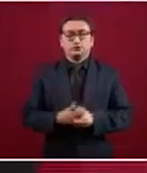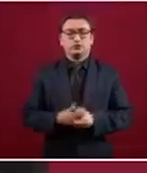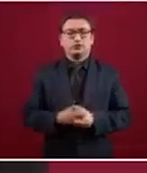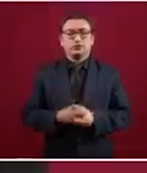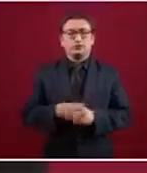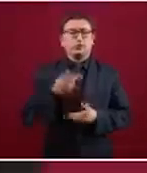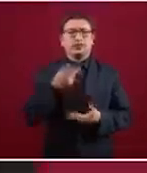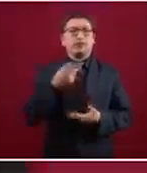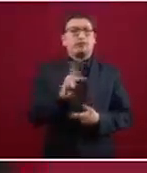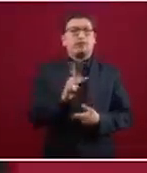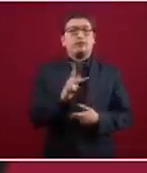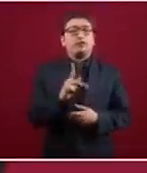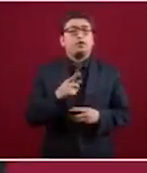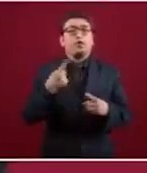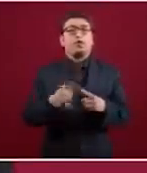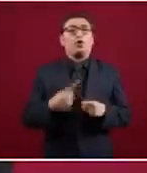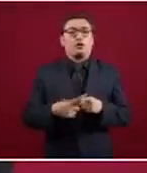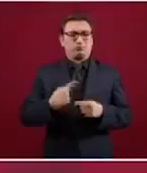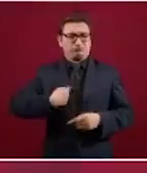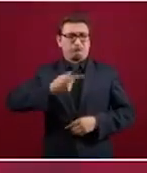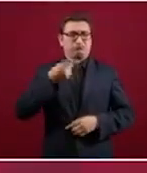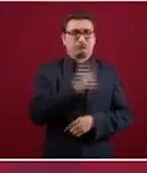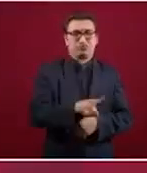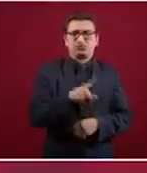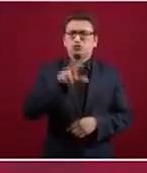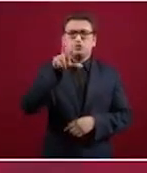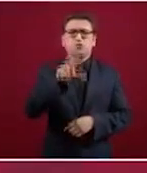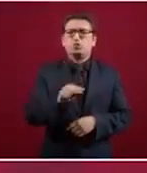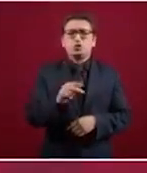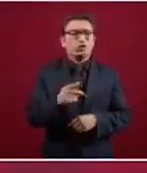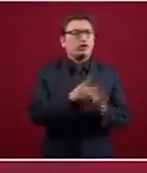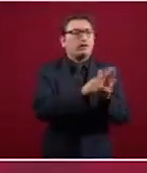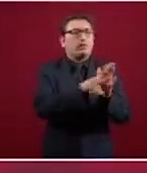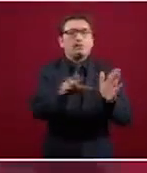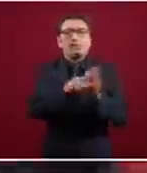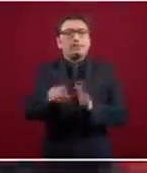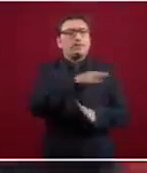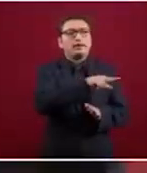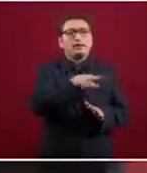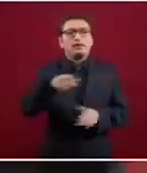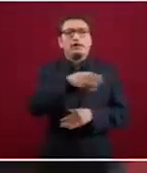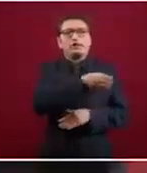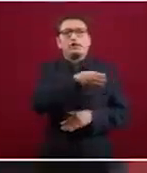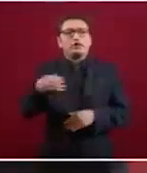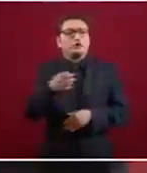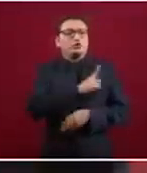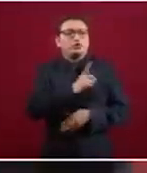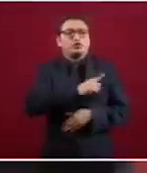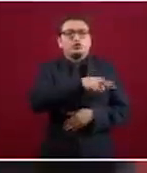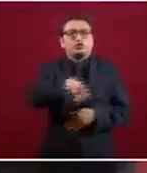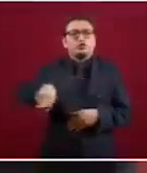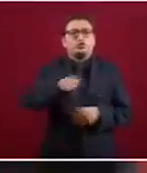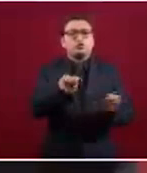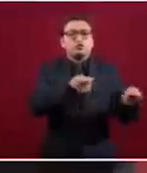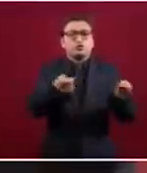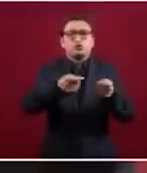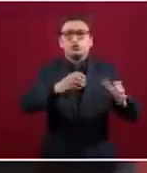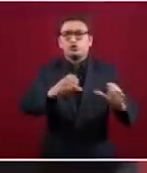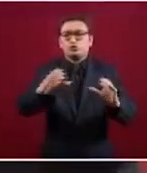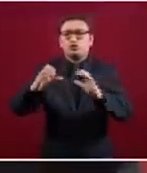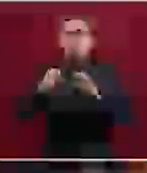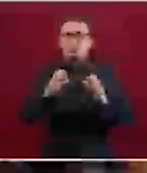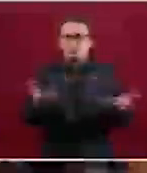pero no impuesta los medios se deben de regular con los medios y en este caso tiene que